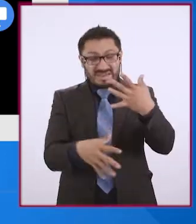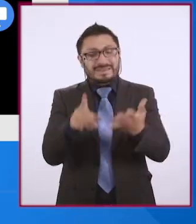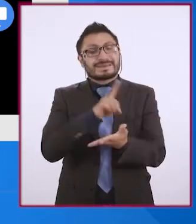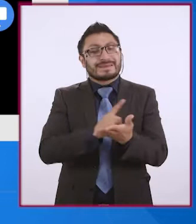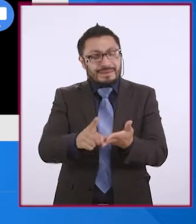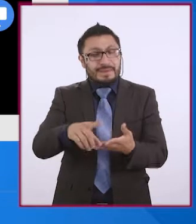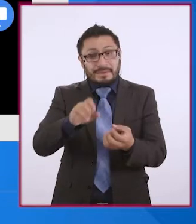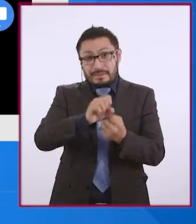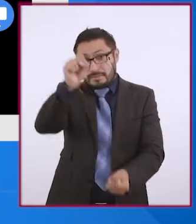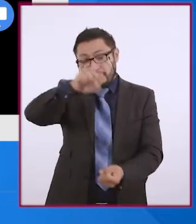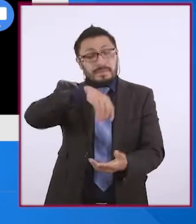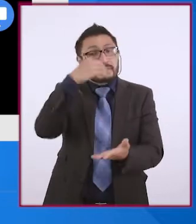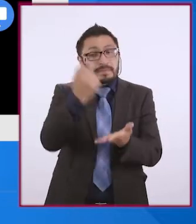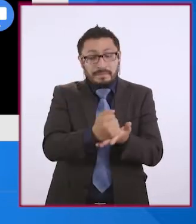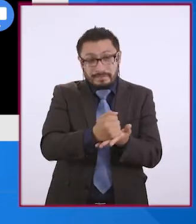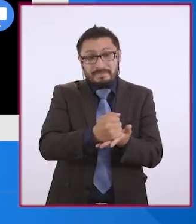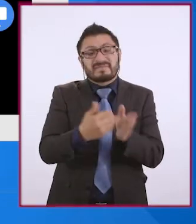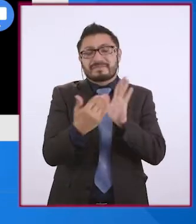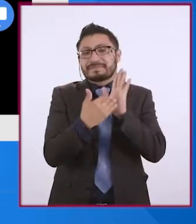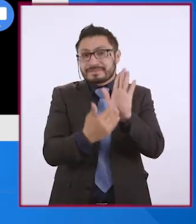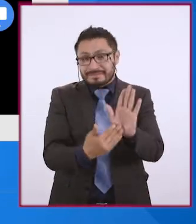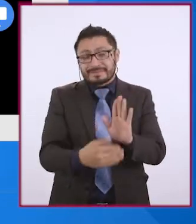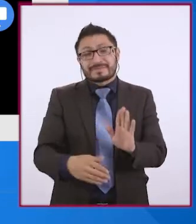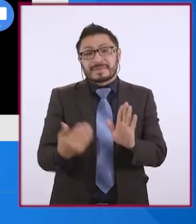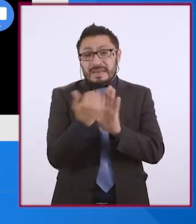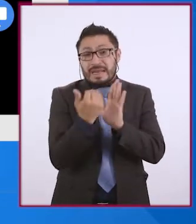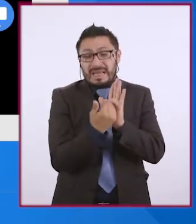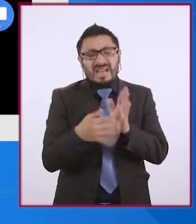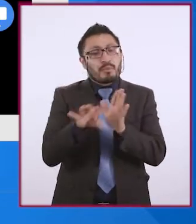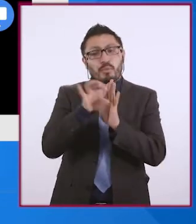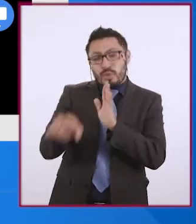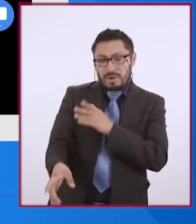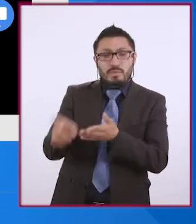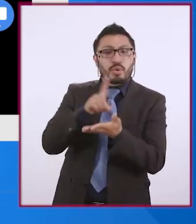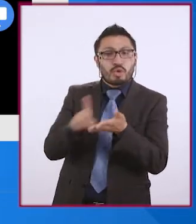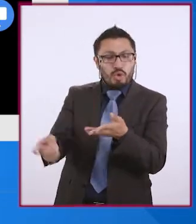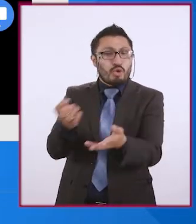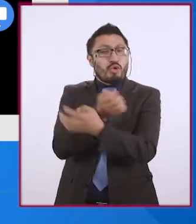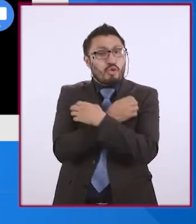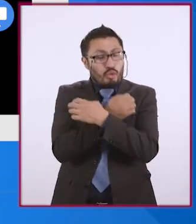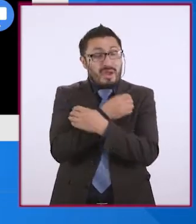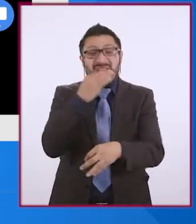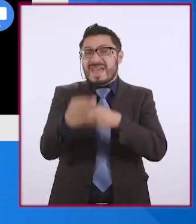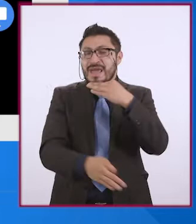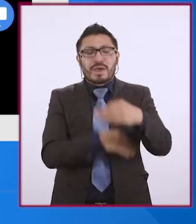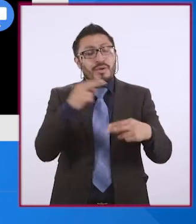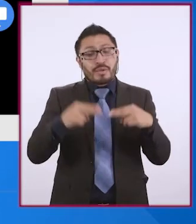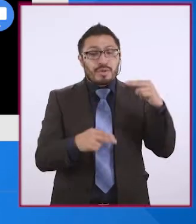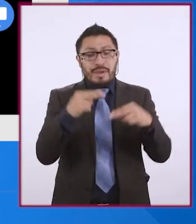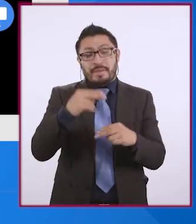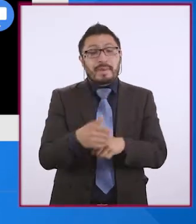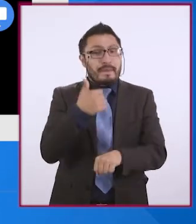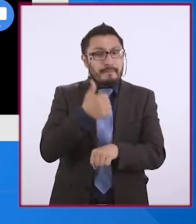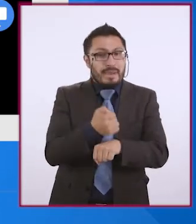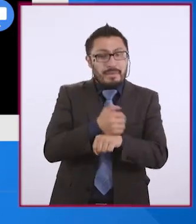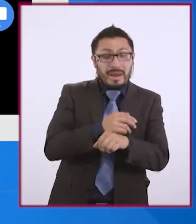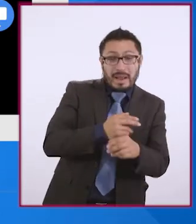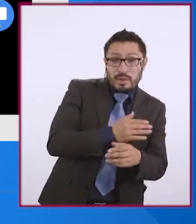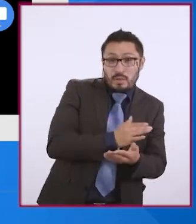Constitución establece. Por ejemplo, el derecho a la educación, en todos los niveles, desde la primaria hasta la